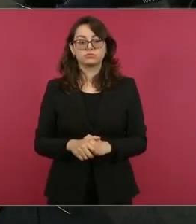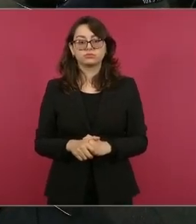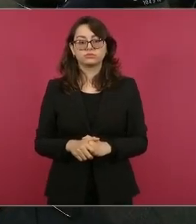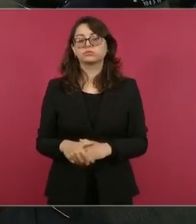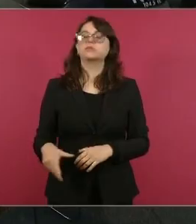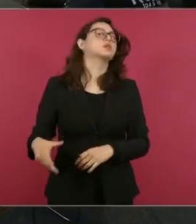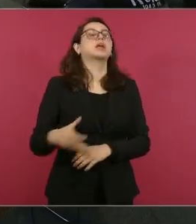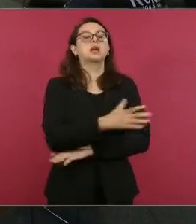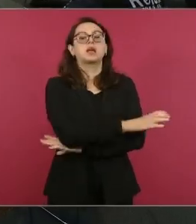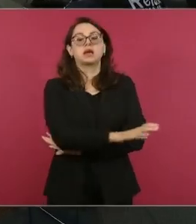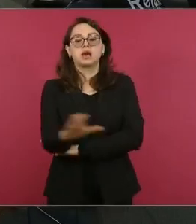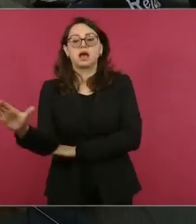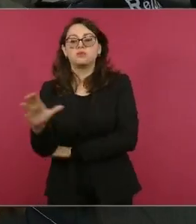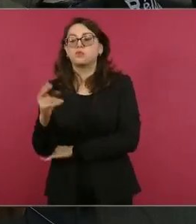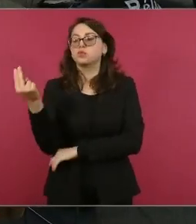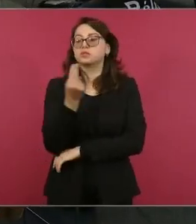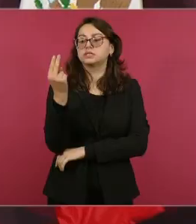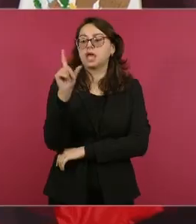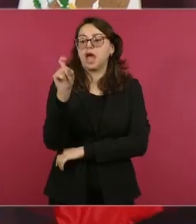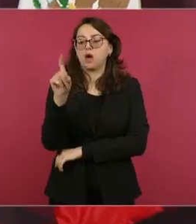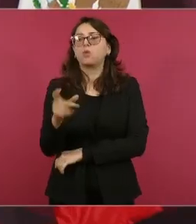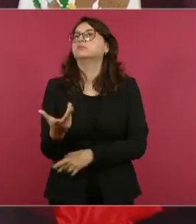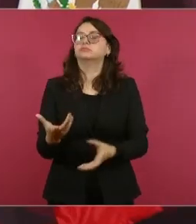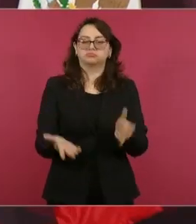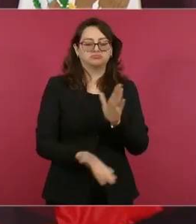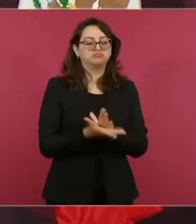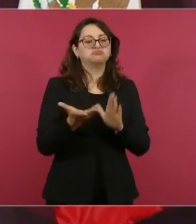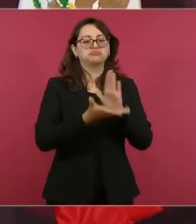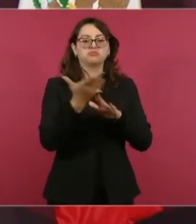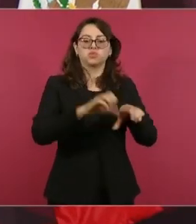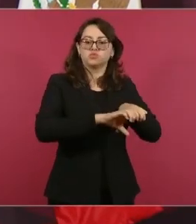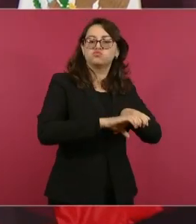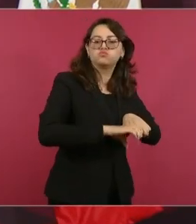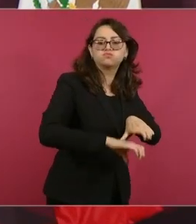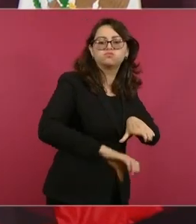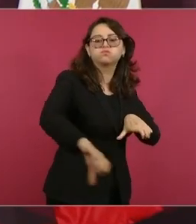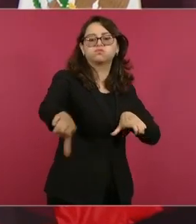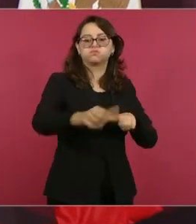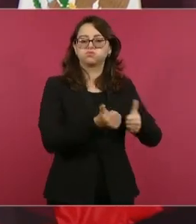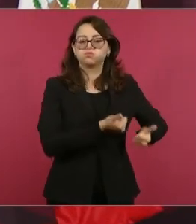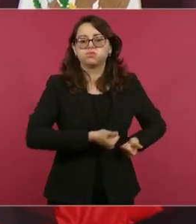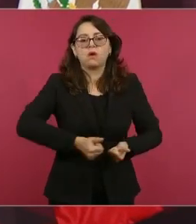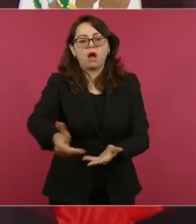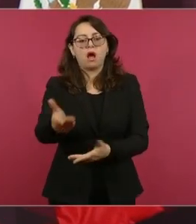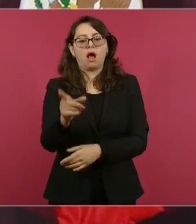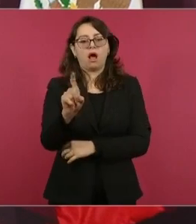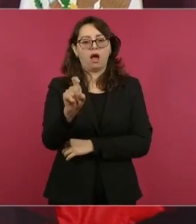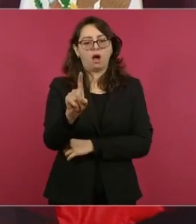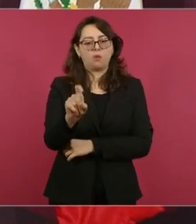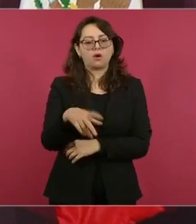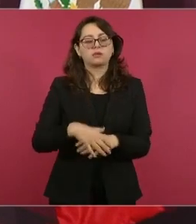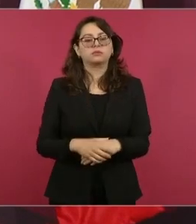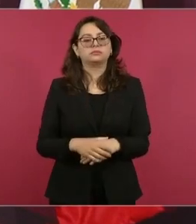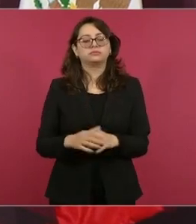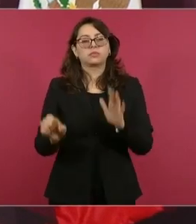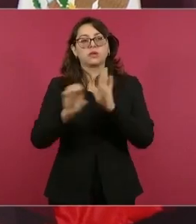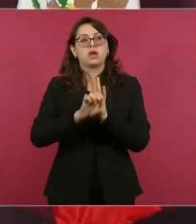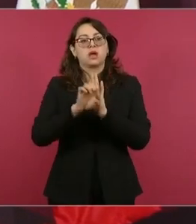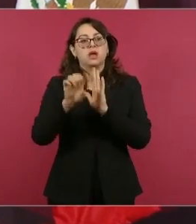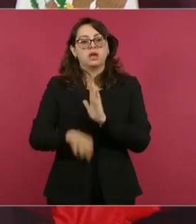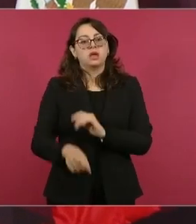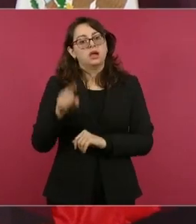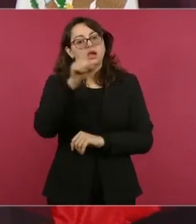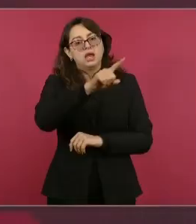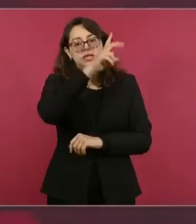distritos de riego. Por ejemplo, están haciendo un distrito de riego, el Alejandro Gascón Mercado